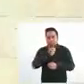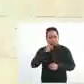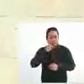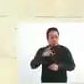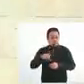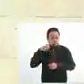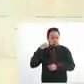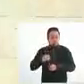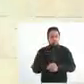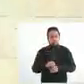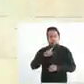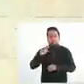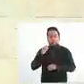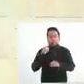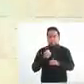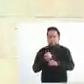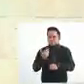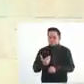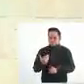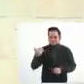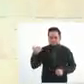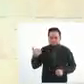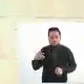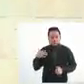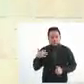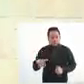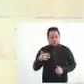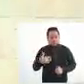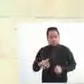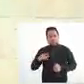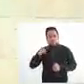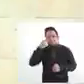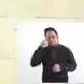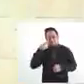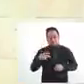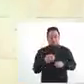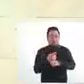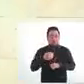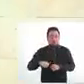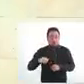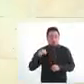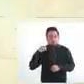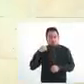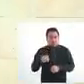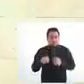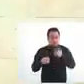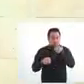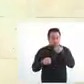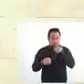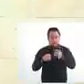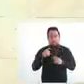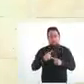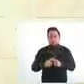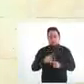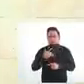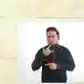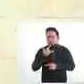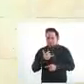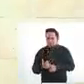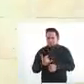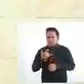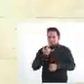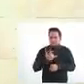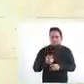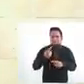Hace 100 años, en momentos cruciales para el destino de nuestro Estado, el esfuerzo sin precedente de